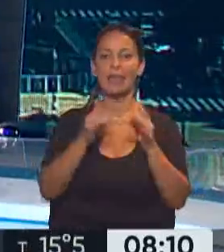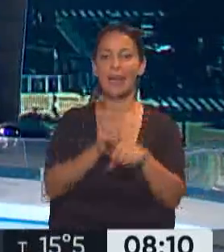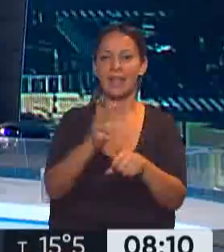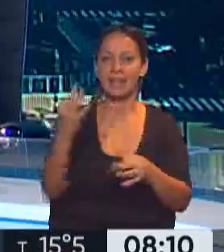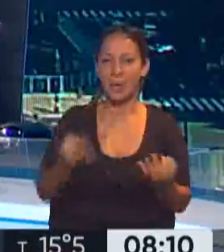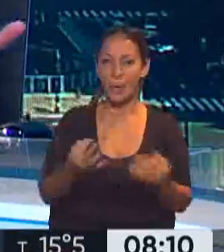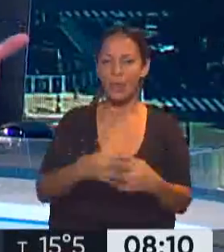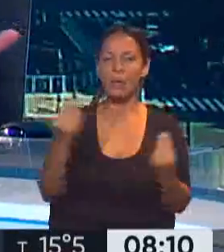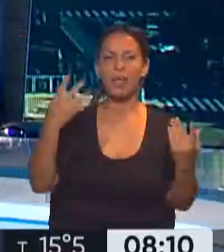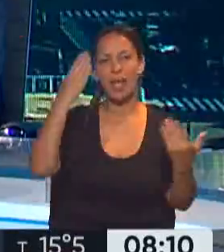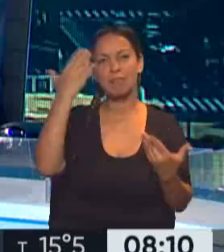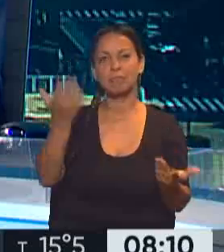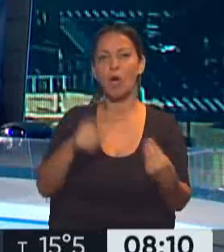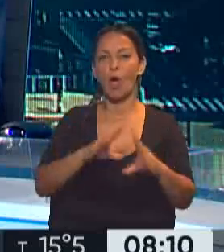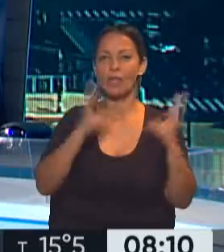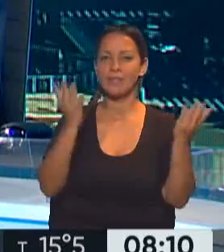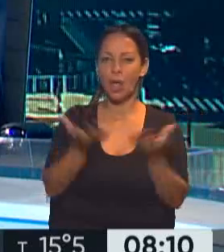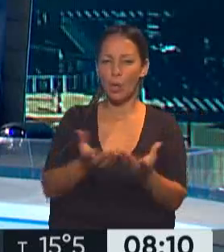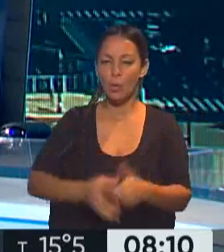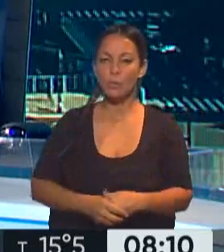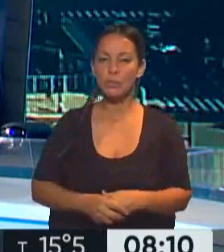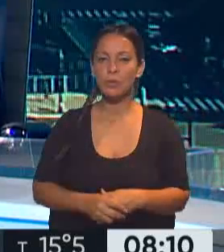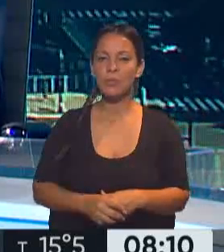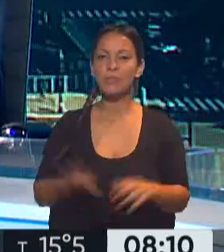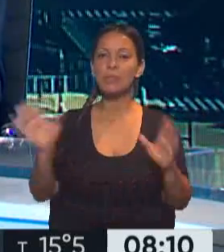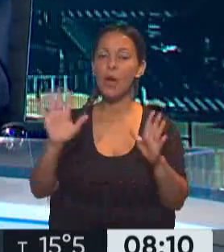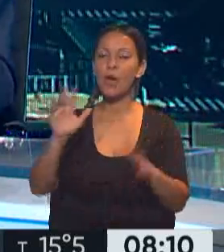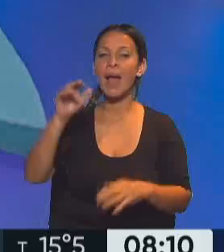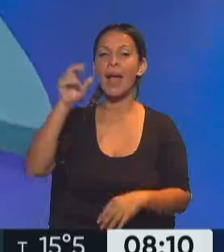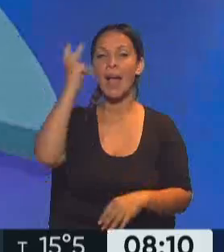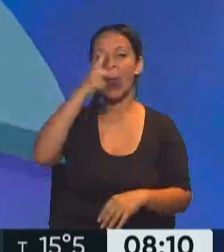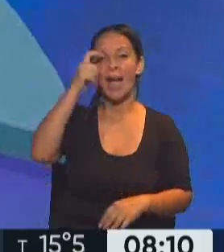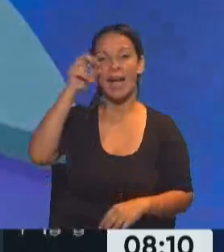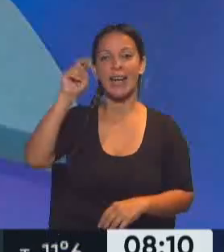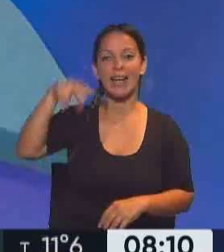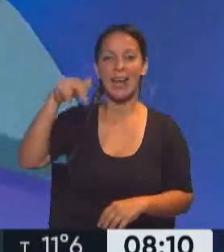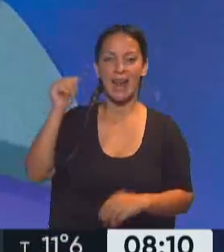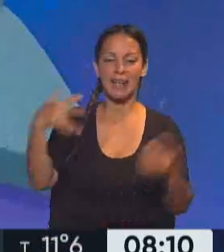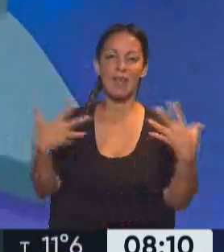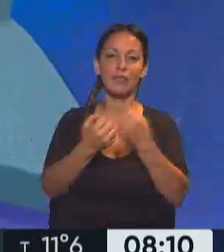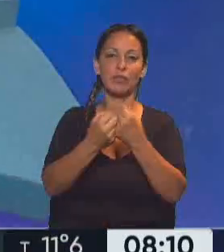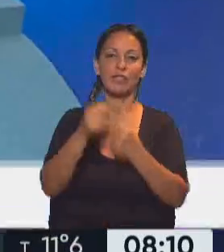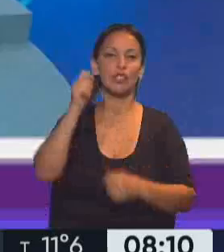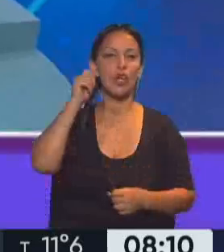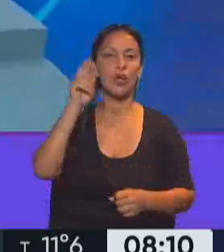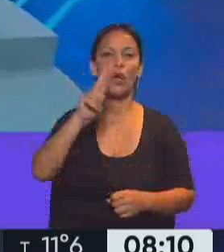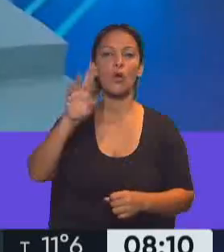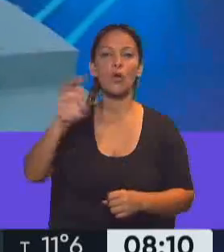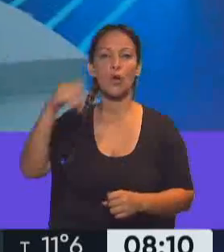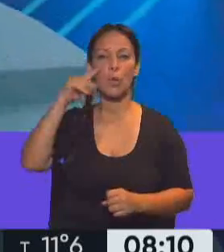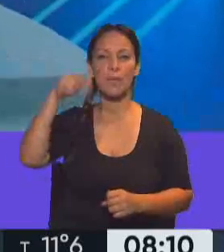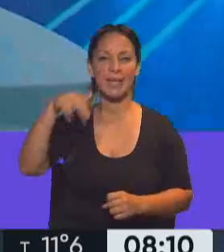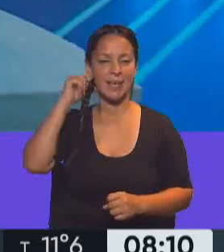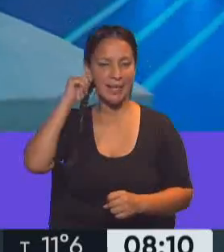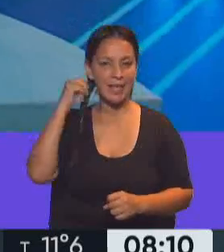se está conmemorando en todo el mundo. Exactamente, y saludamos a Hernán Navarro de Grooming Argentina, de la Fundación. ¿Cómo estás? Bien, buenos ¿Todo días. bien? Un placer como